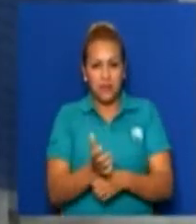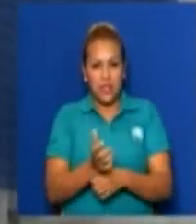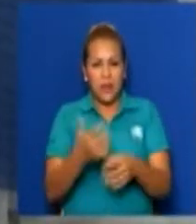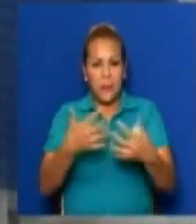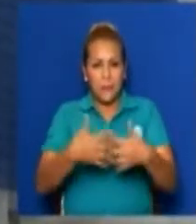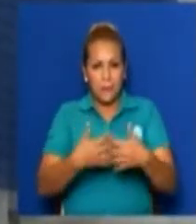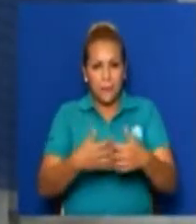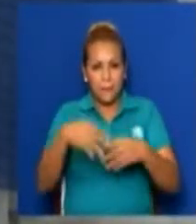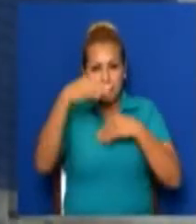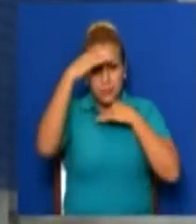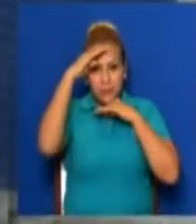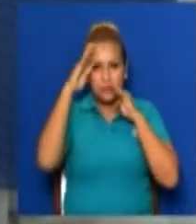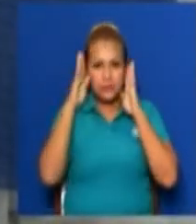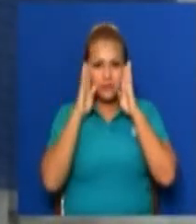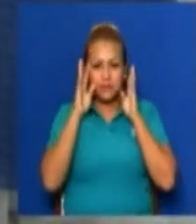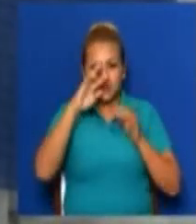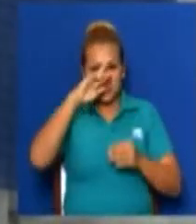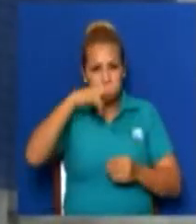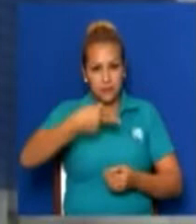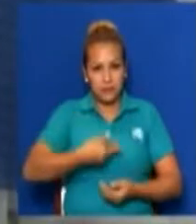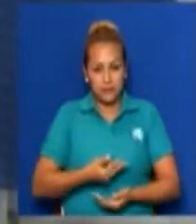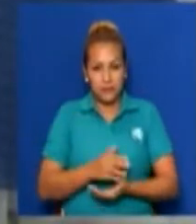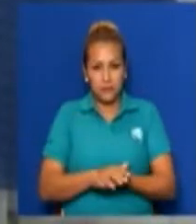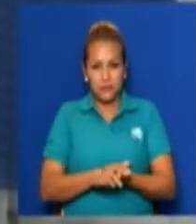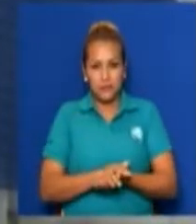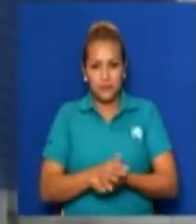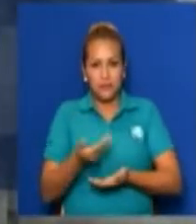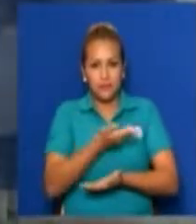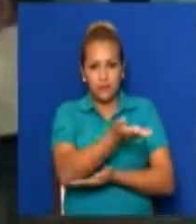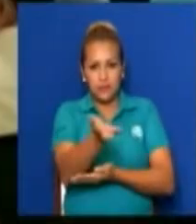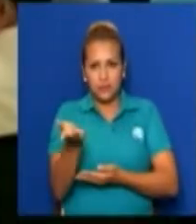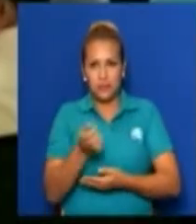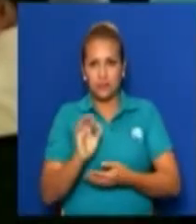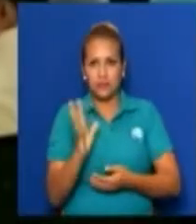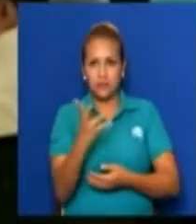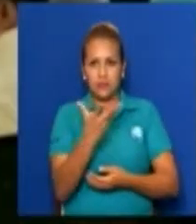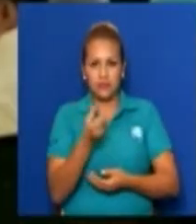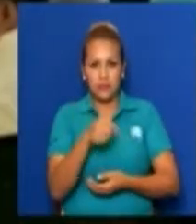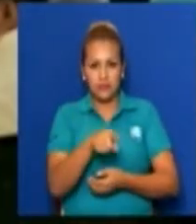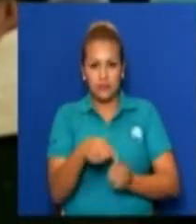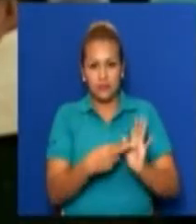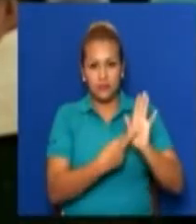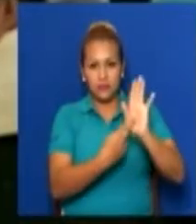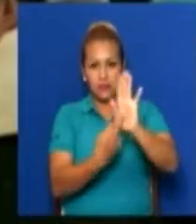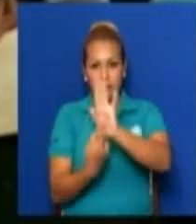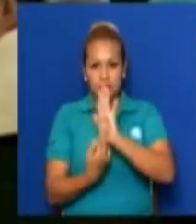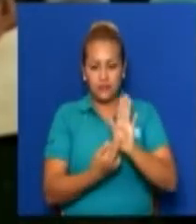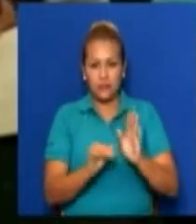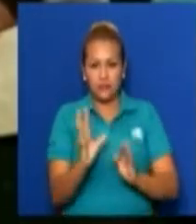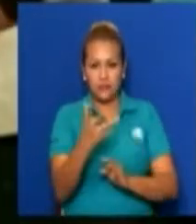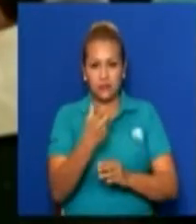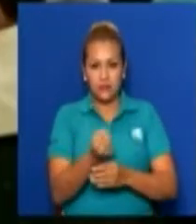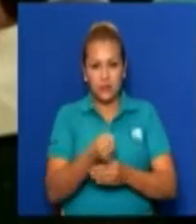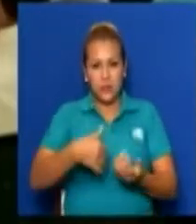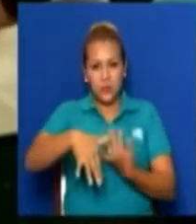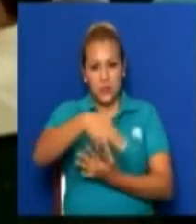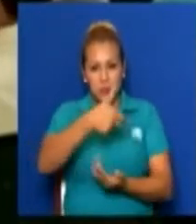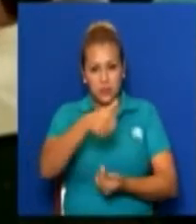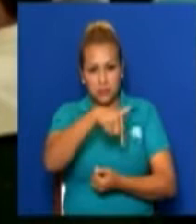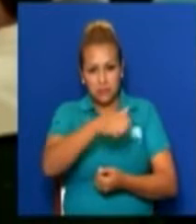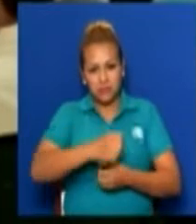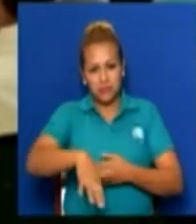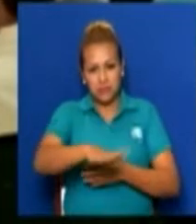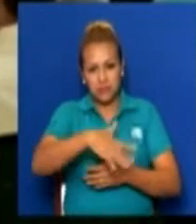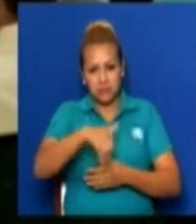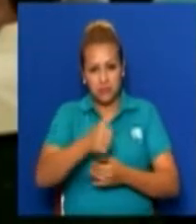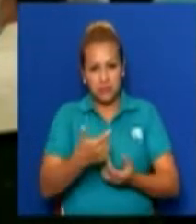Privada. Y a todas ustedes, a todos ustedes que representan a sindicatos, movimientos sociales, organizaciones de